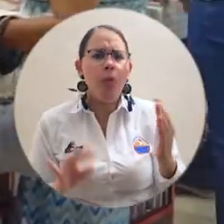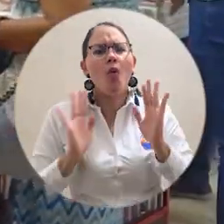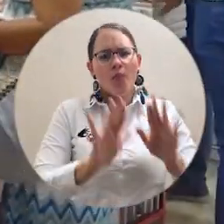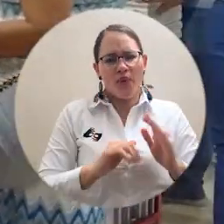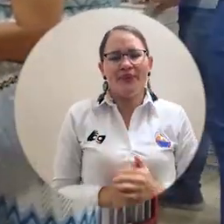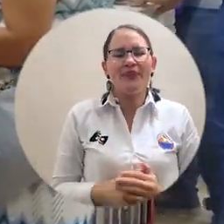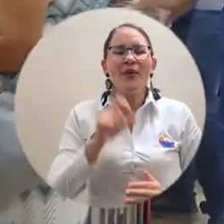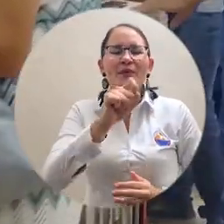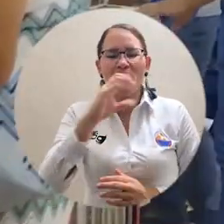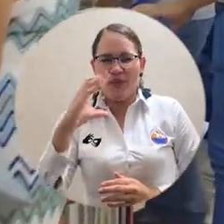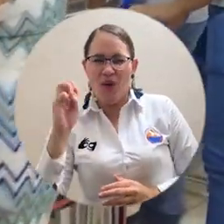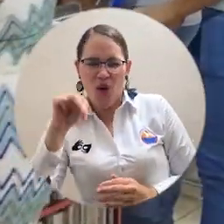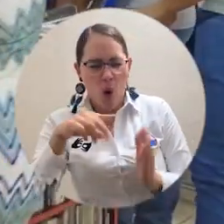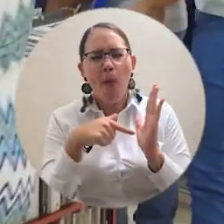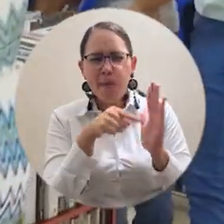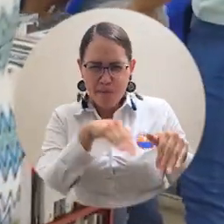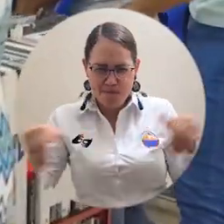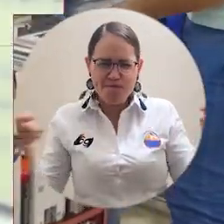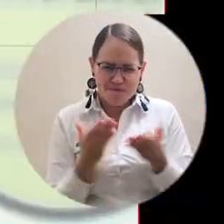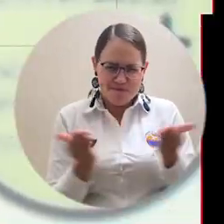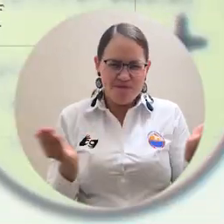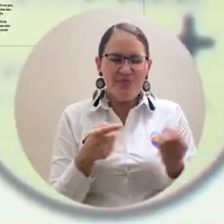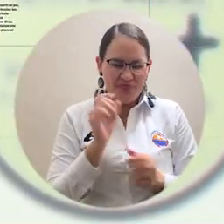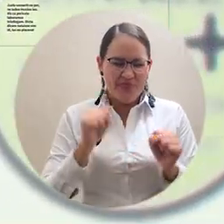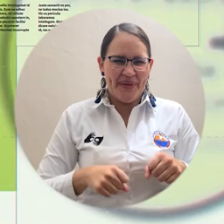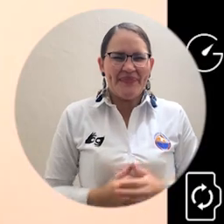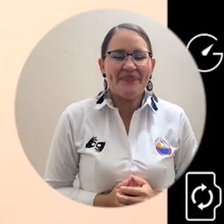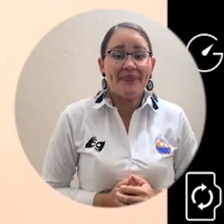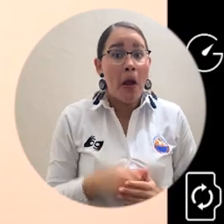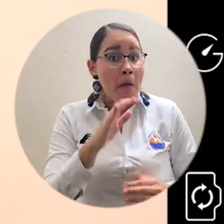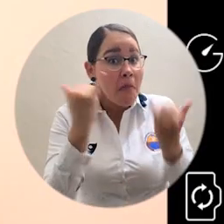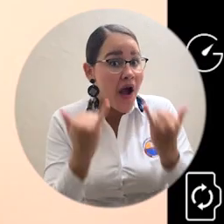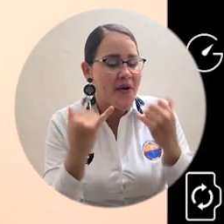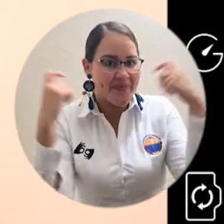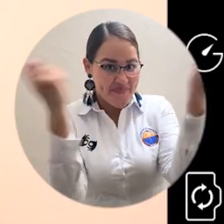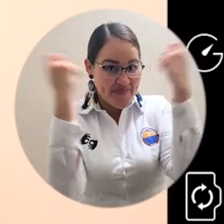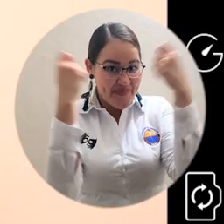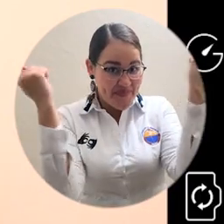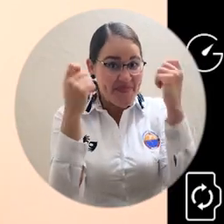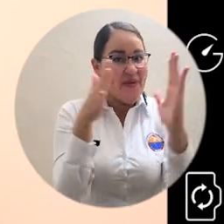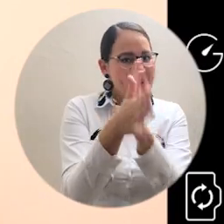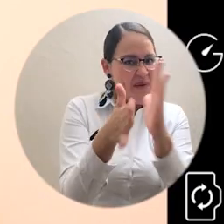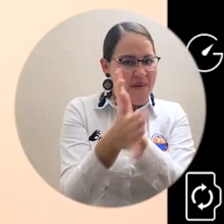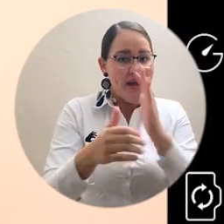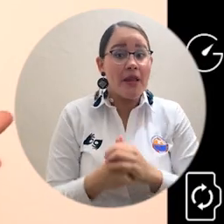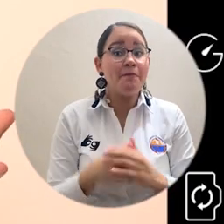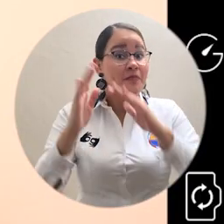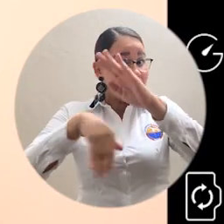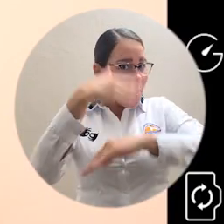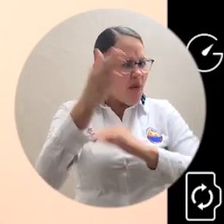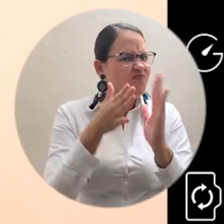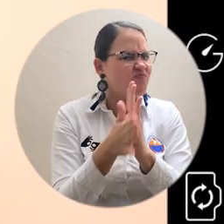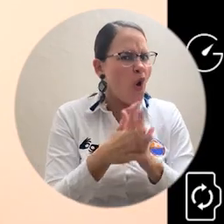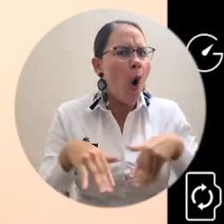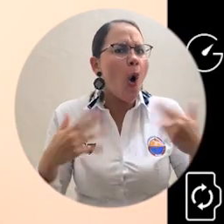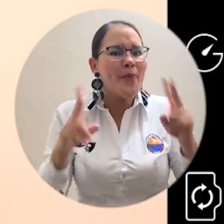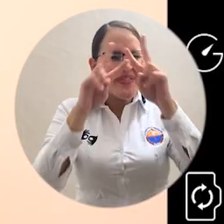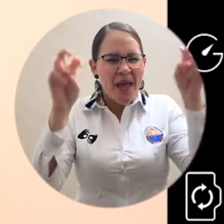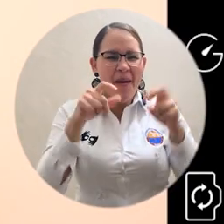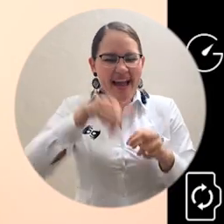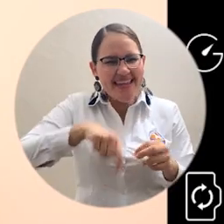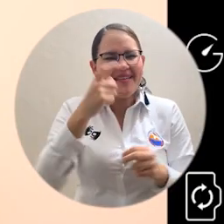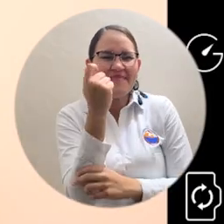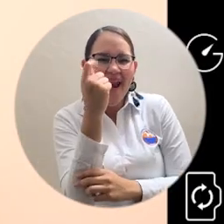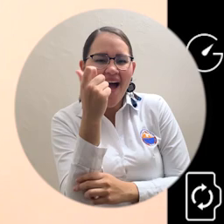de librerías siglo.com. Vamos a una corta pausa institucional. Al retornar, conoceremos